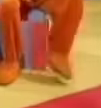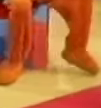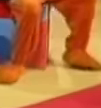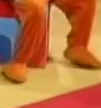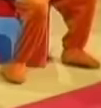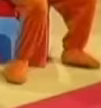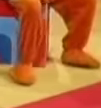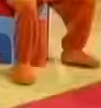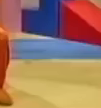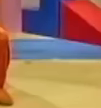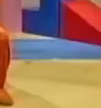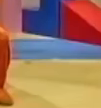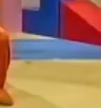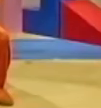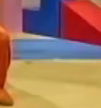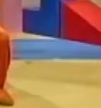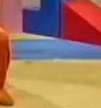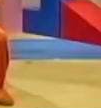¡Tieso!